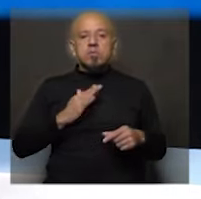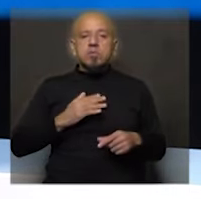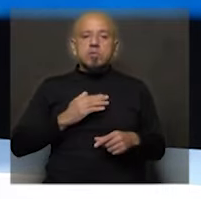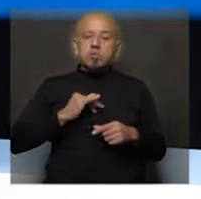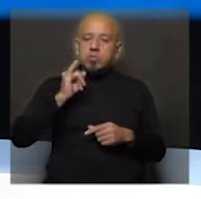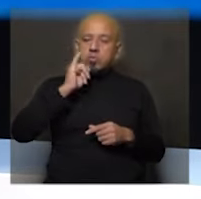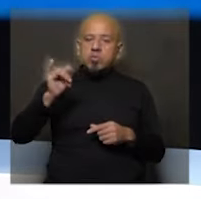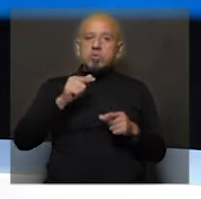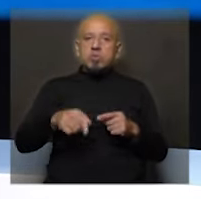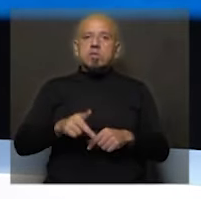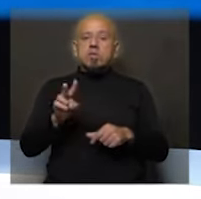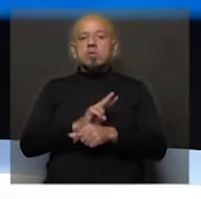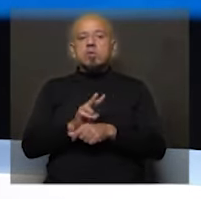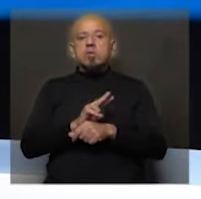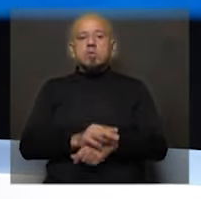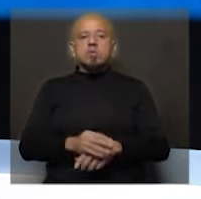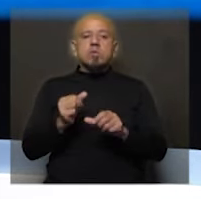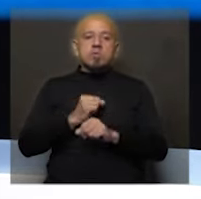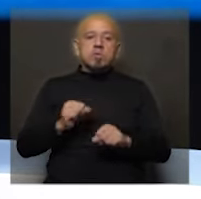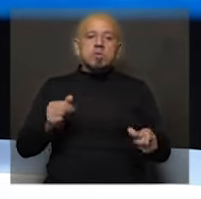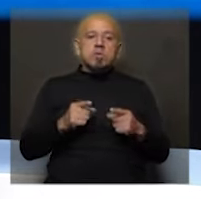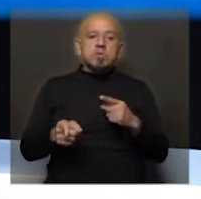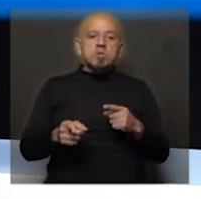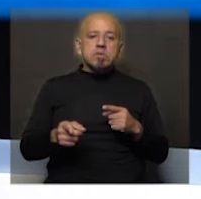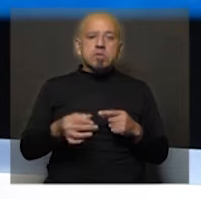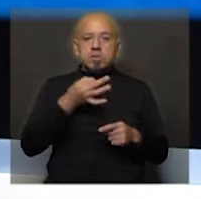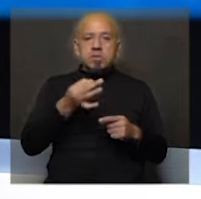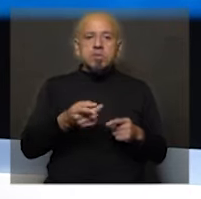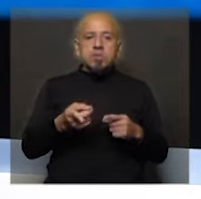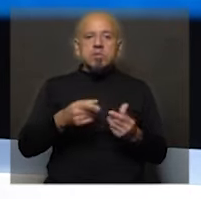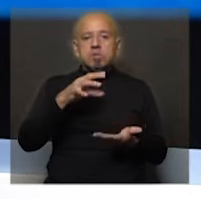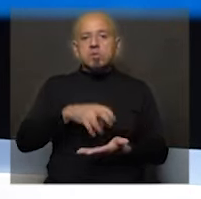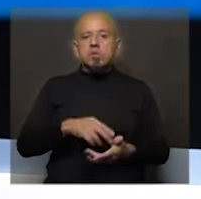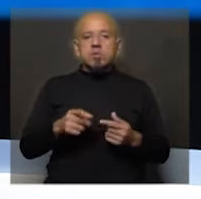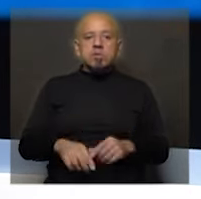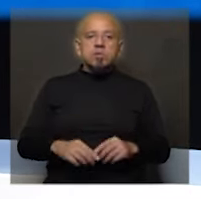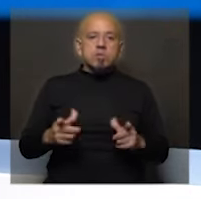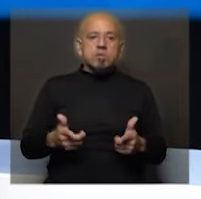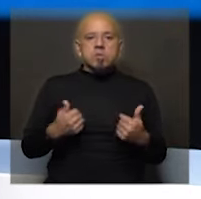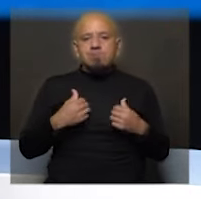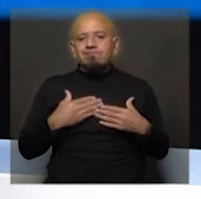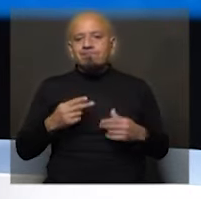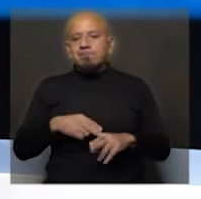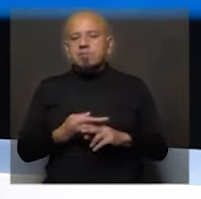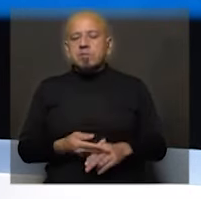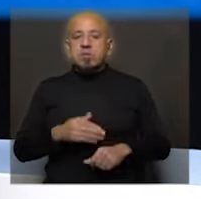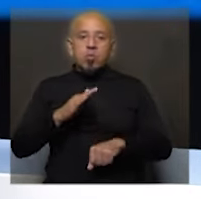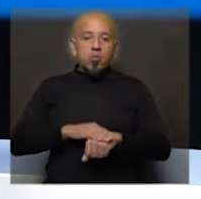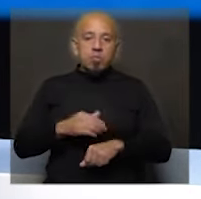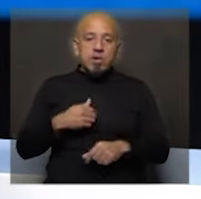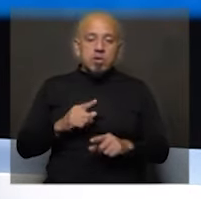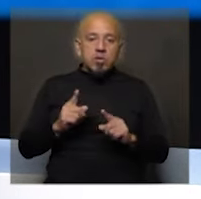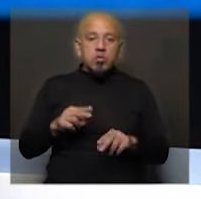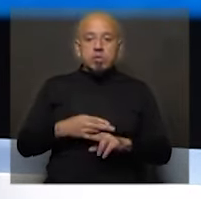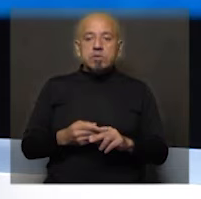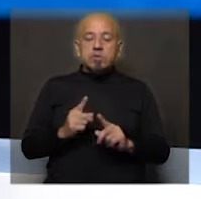contexto protector que les permita declarar en un lugar donde no se sientan revictimiza ni culpables y esto